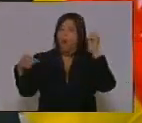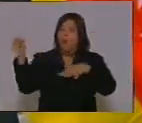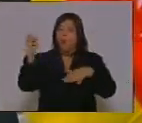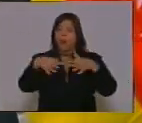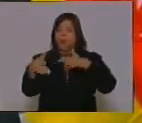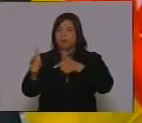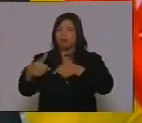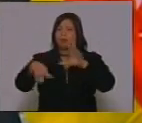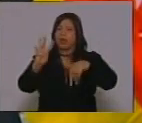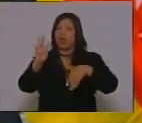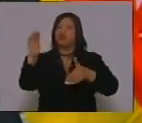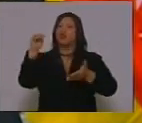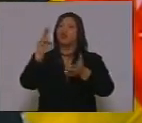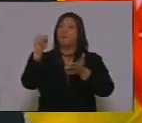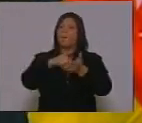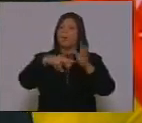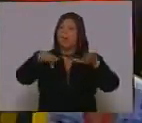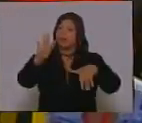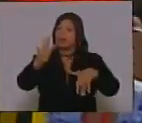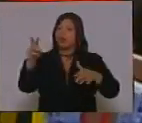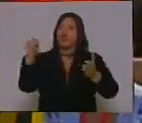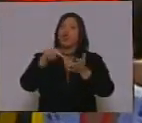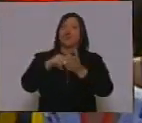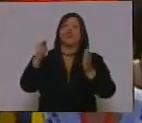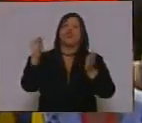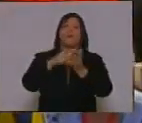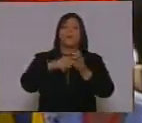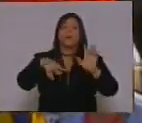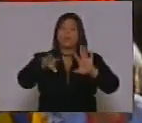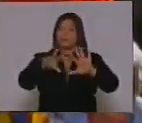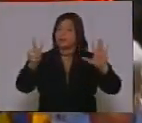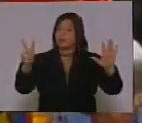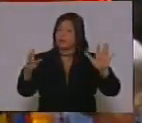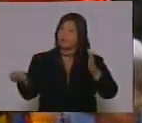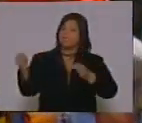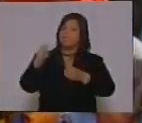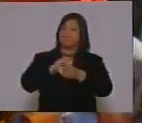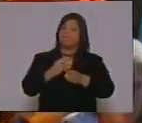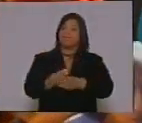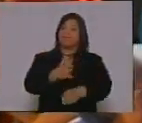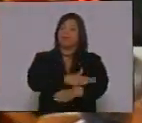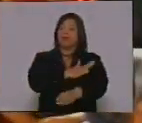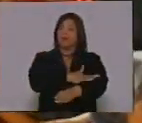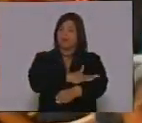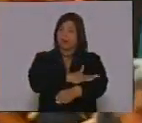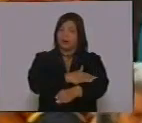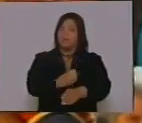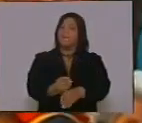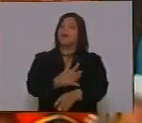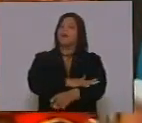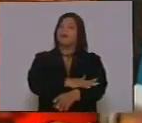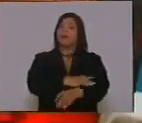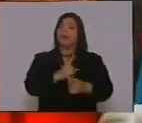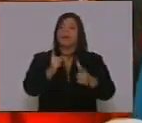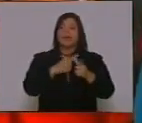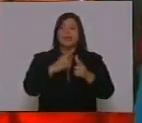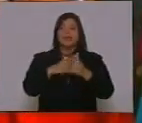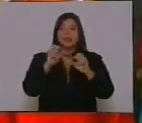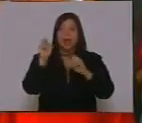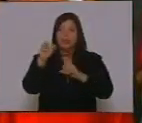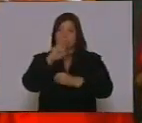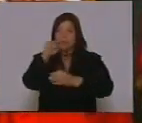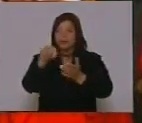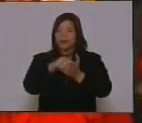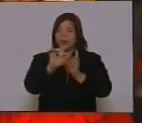2014 y la guarimba del 2017. Y cuando surge la opción de la Asamblea